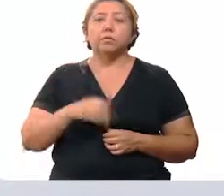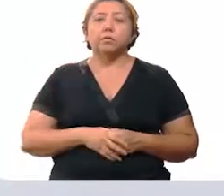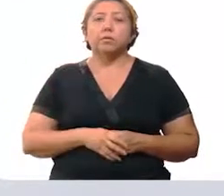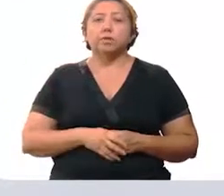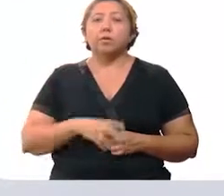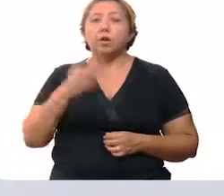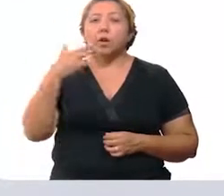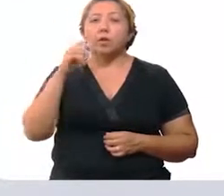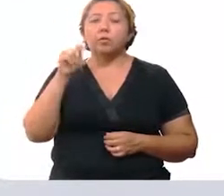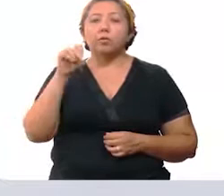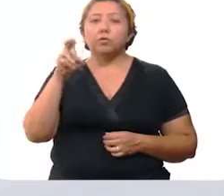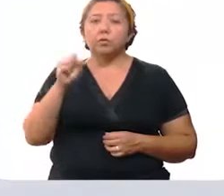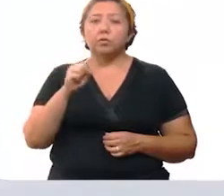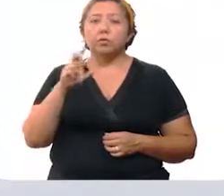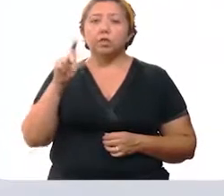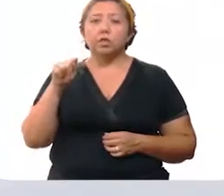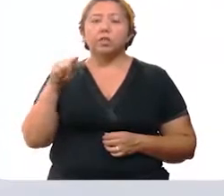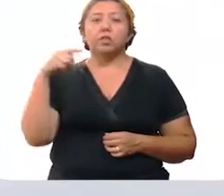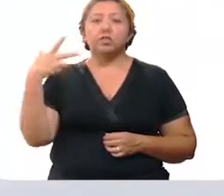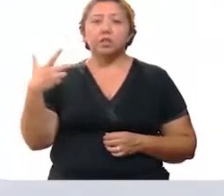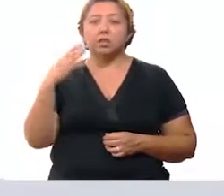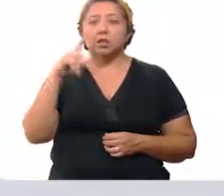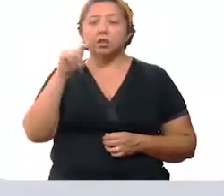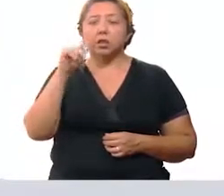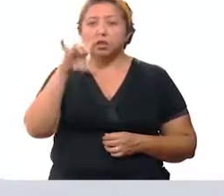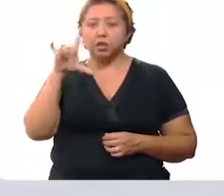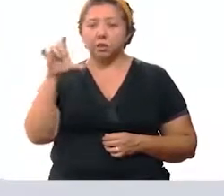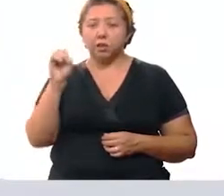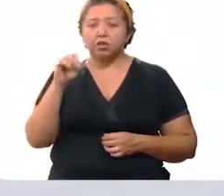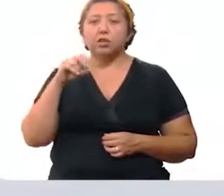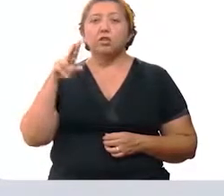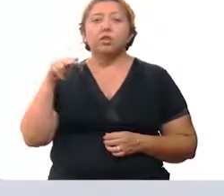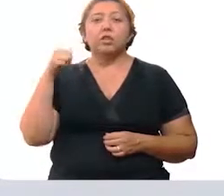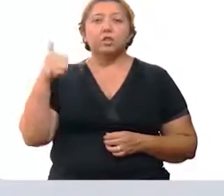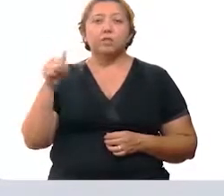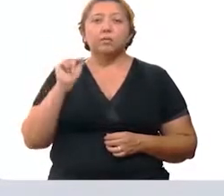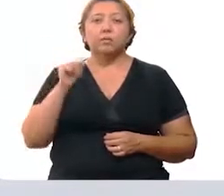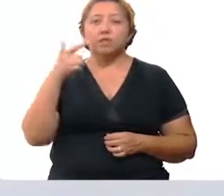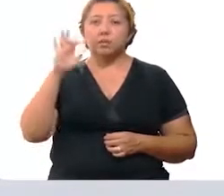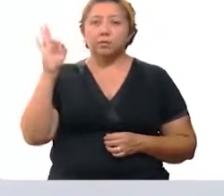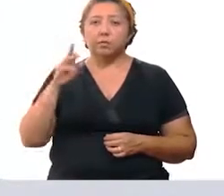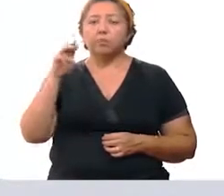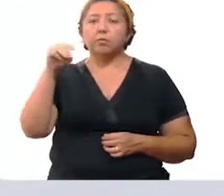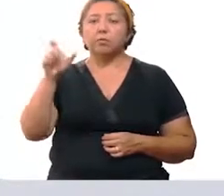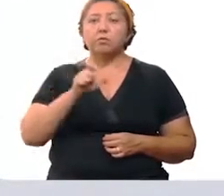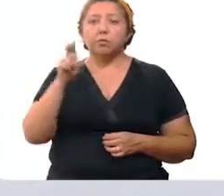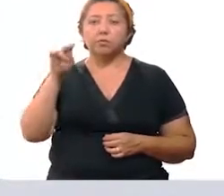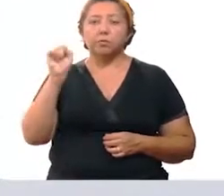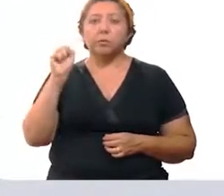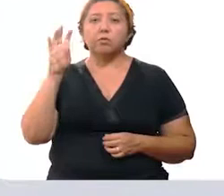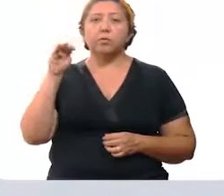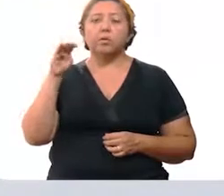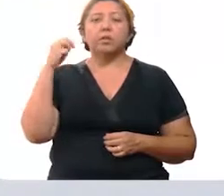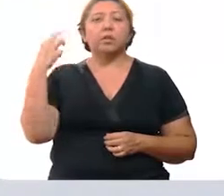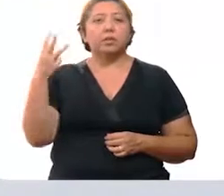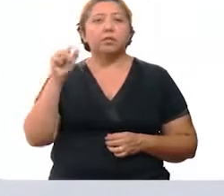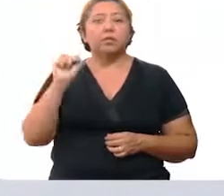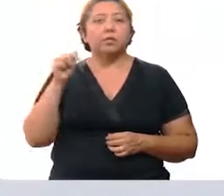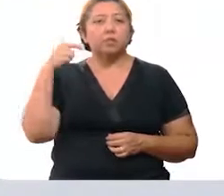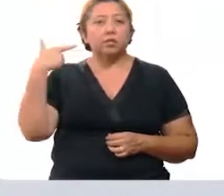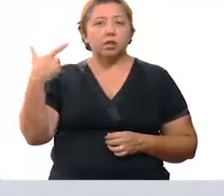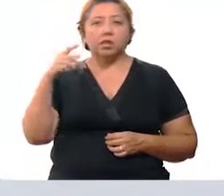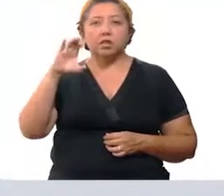72.1%, Joctún 86%, Cenotillo 86.7%, Muxupip